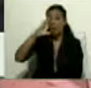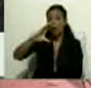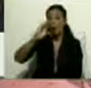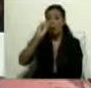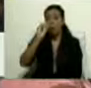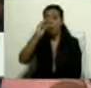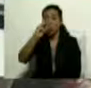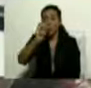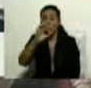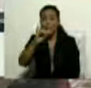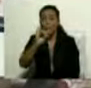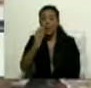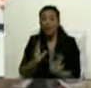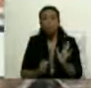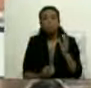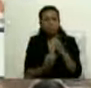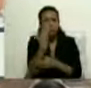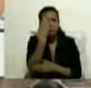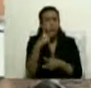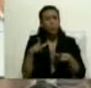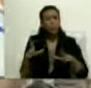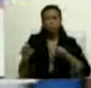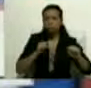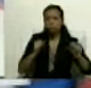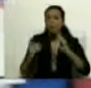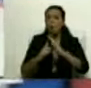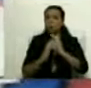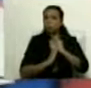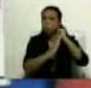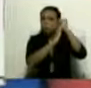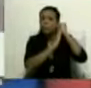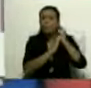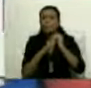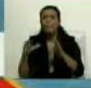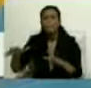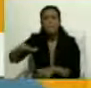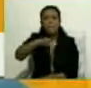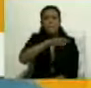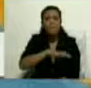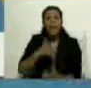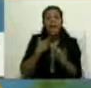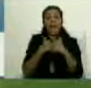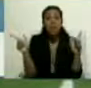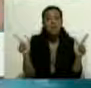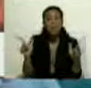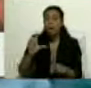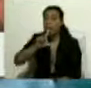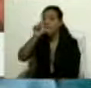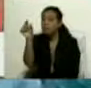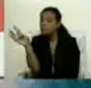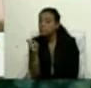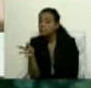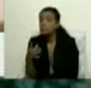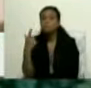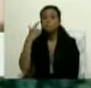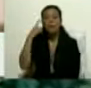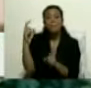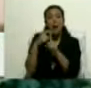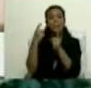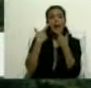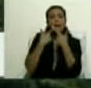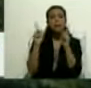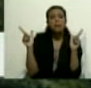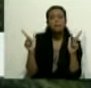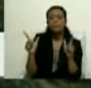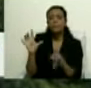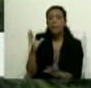podido conformar como comandos de campañas estadales, liberemos nuestro Esequibo. Hemos aprendido muchísimo. Hoy hombres